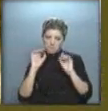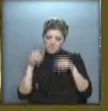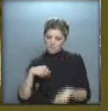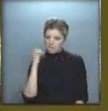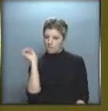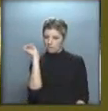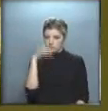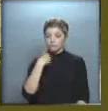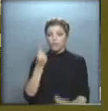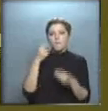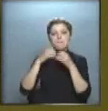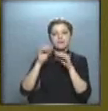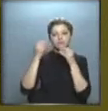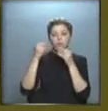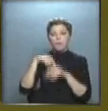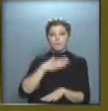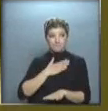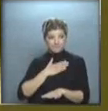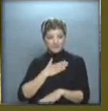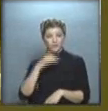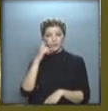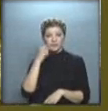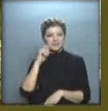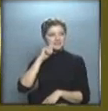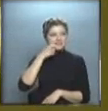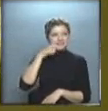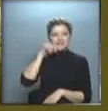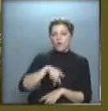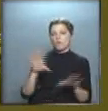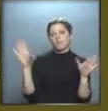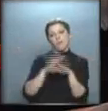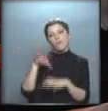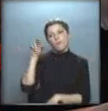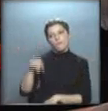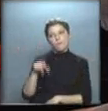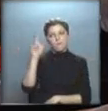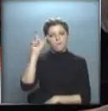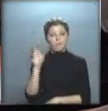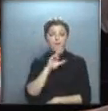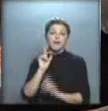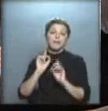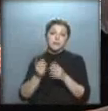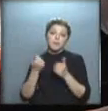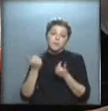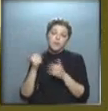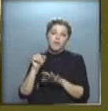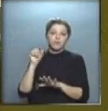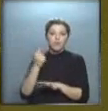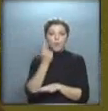en realidad empezó de que a mí me gustaba un chico y a ella, o casualidad, también le gustaba. Sí. Y una vez me dejó